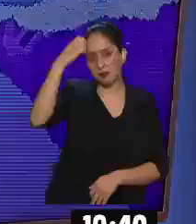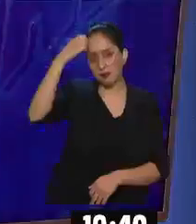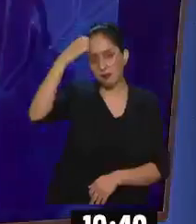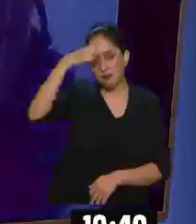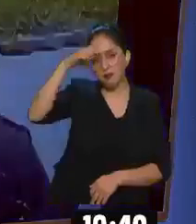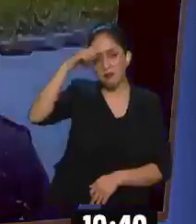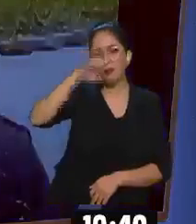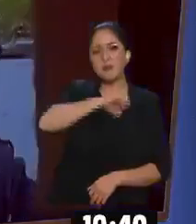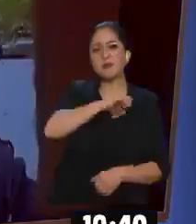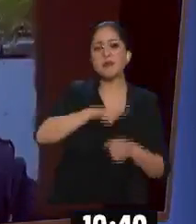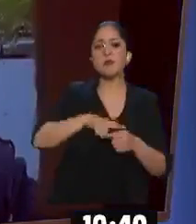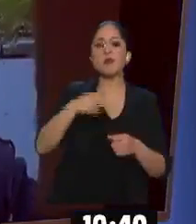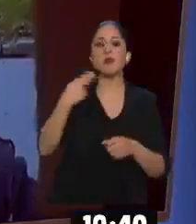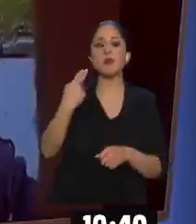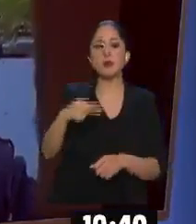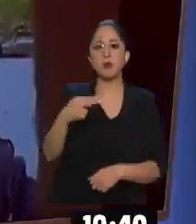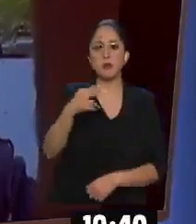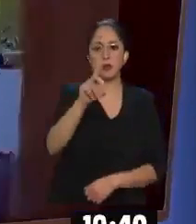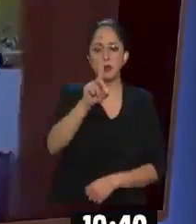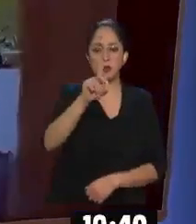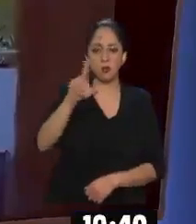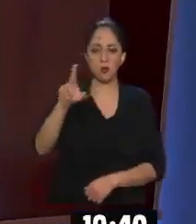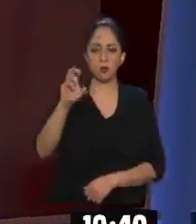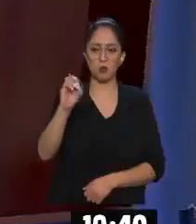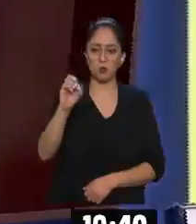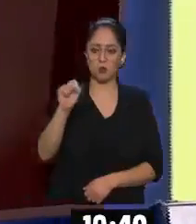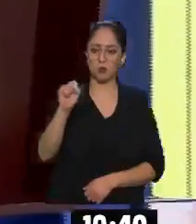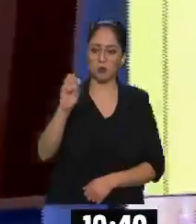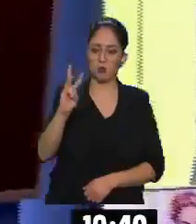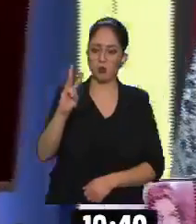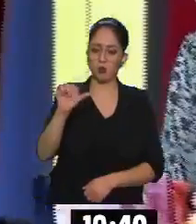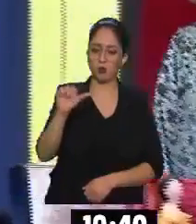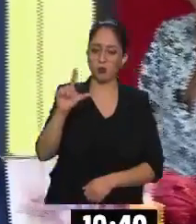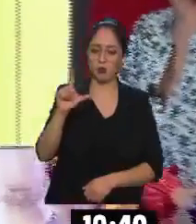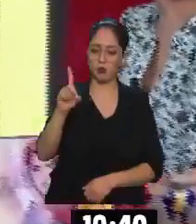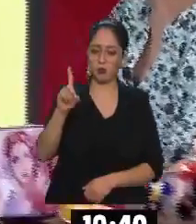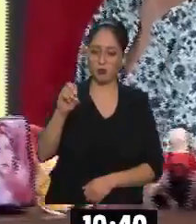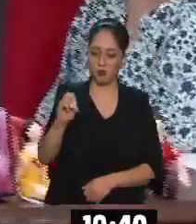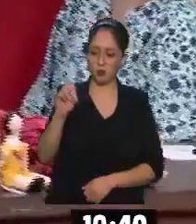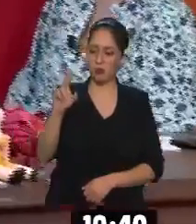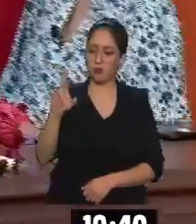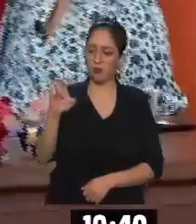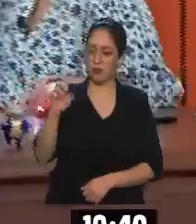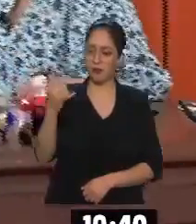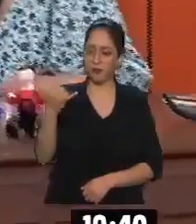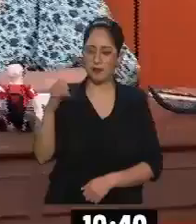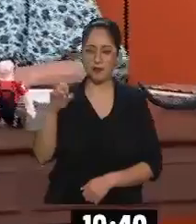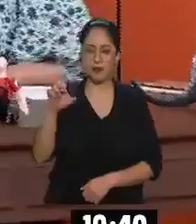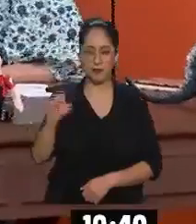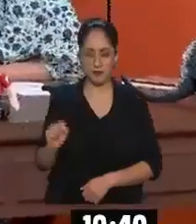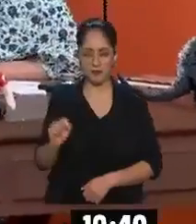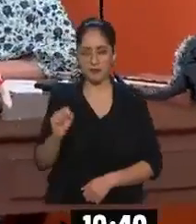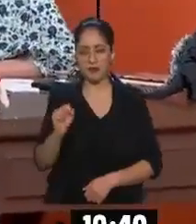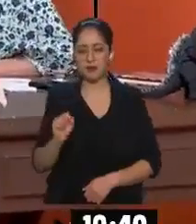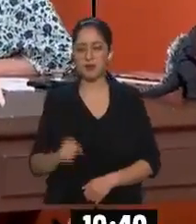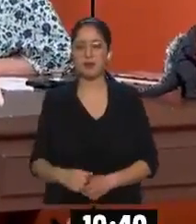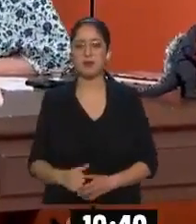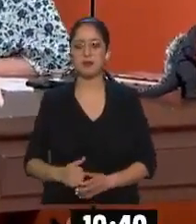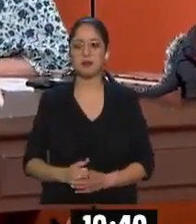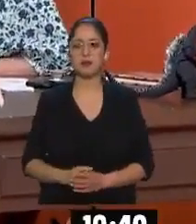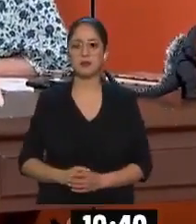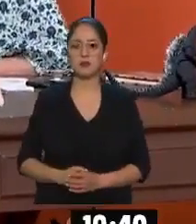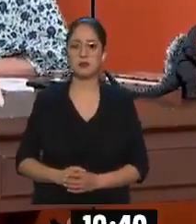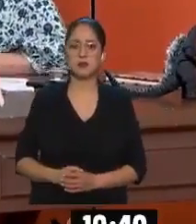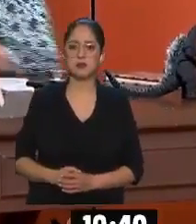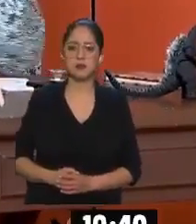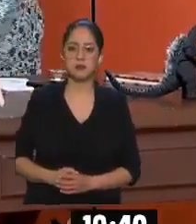blockchain, el doctor Osvaldo Reyes. Ahí está. Ahí lo tenemos, Osvaldo. Míralo, míralo, se le anda